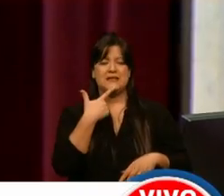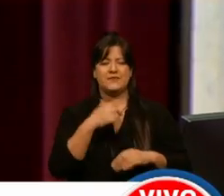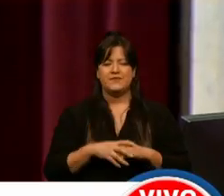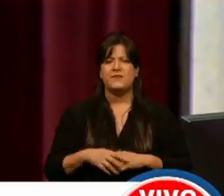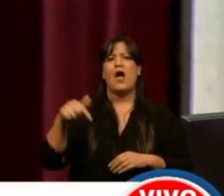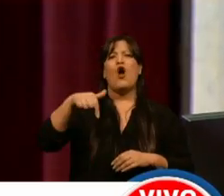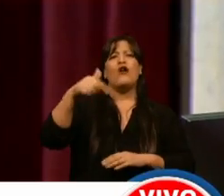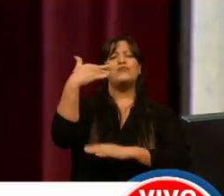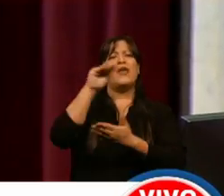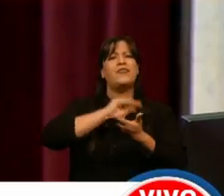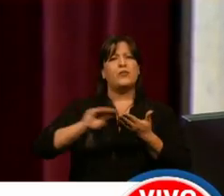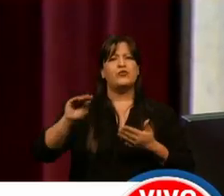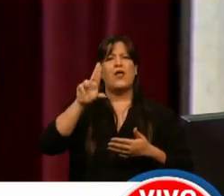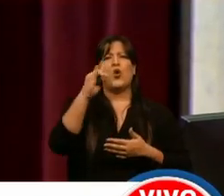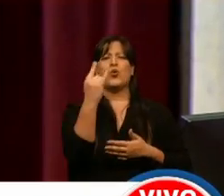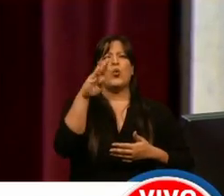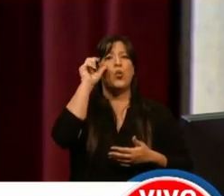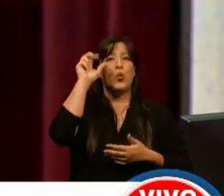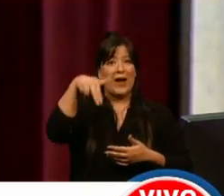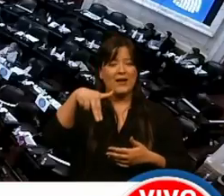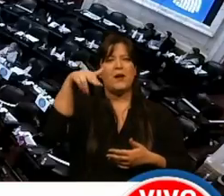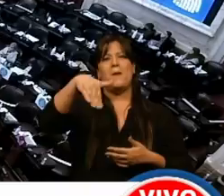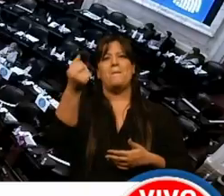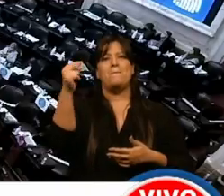tiene la palabra diputado rubén manzi